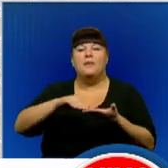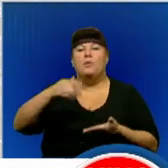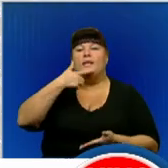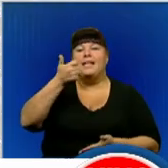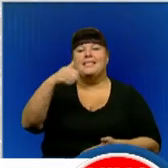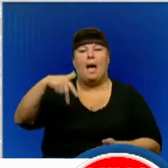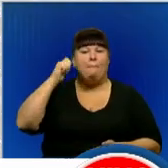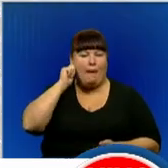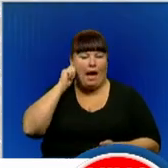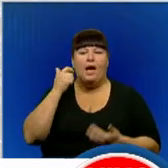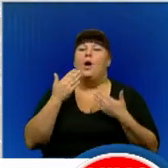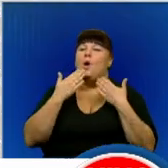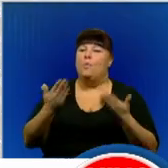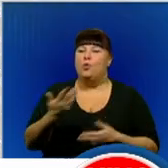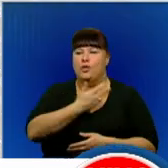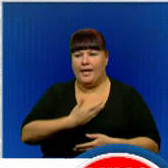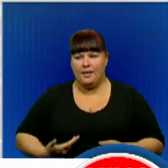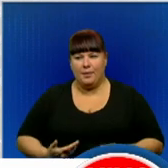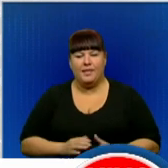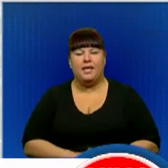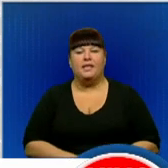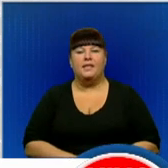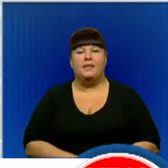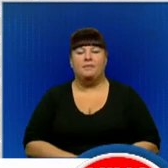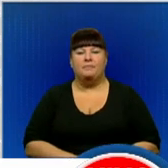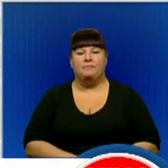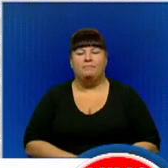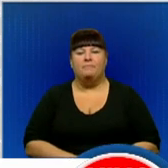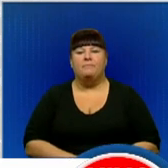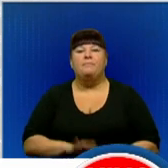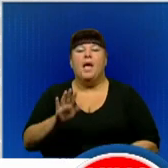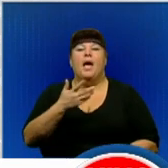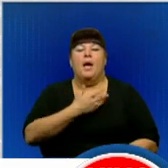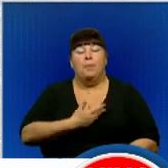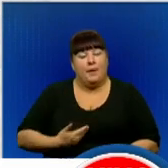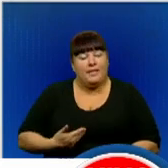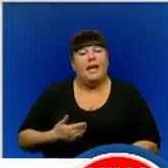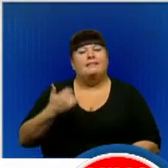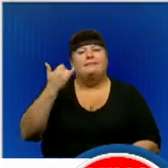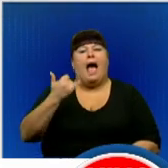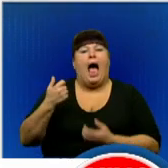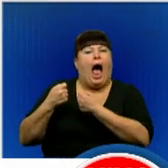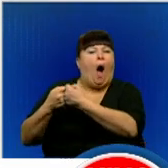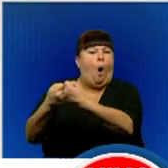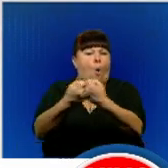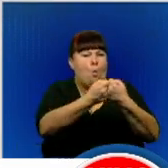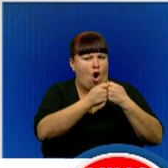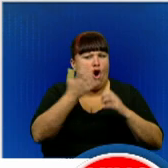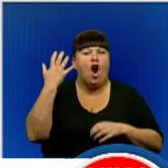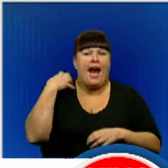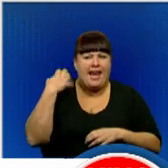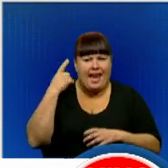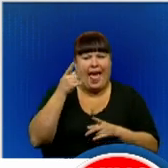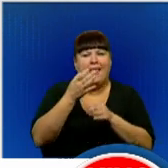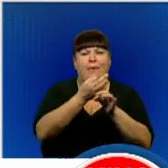muchas gracias señor presidente sean presidente existe un consenso general entre los